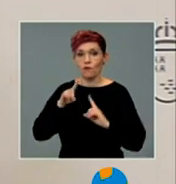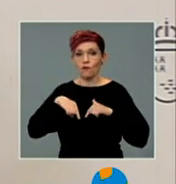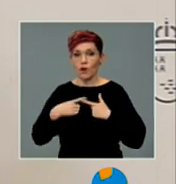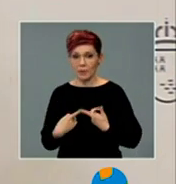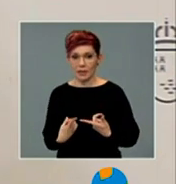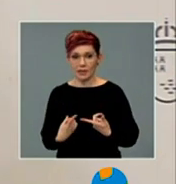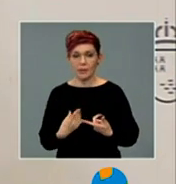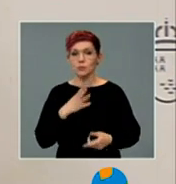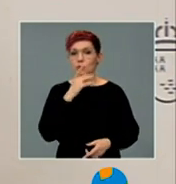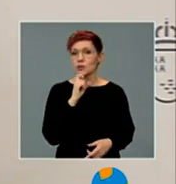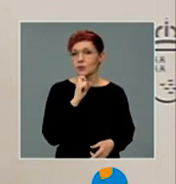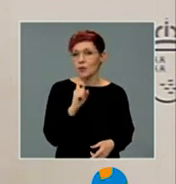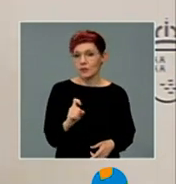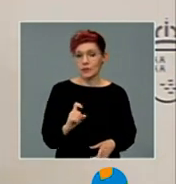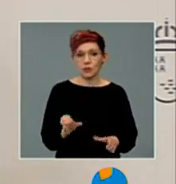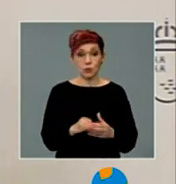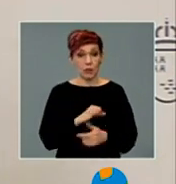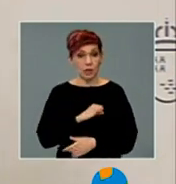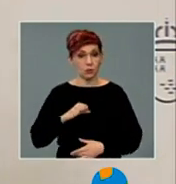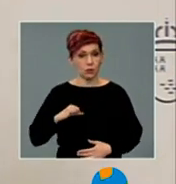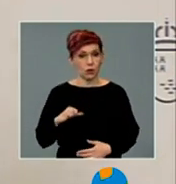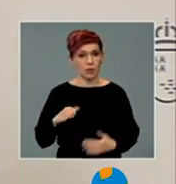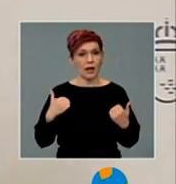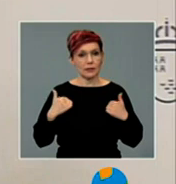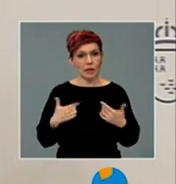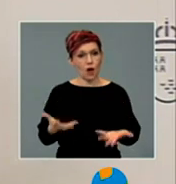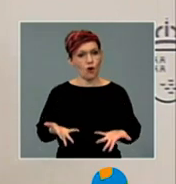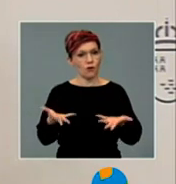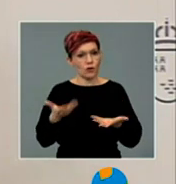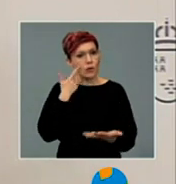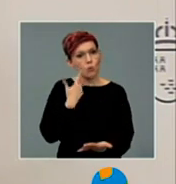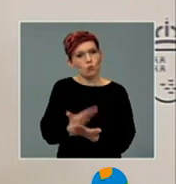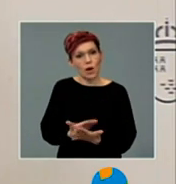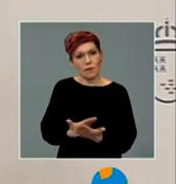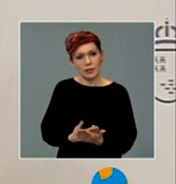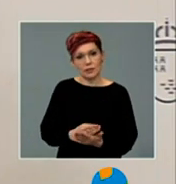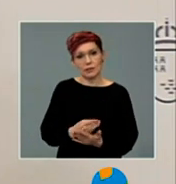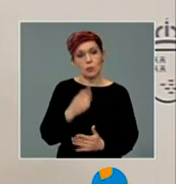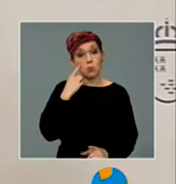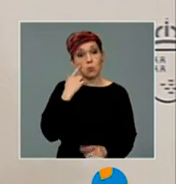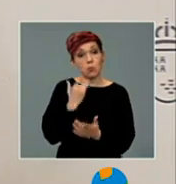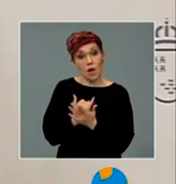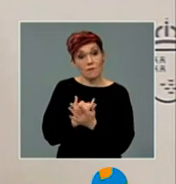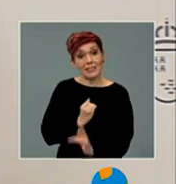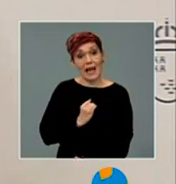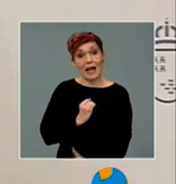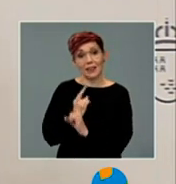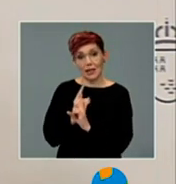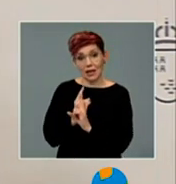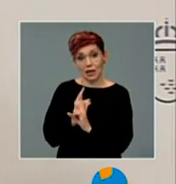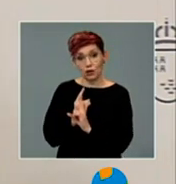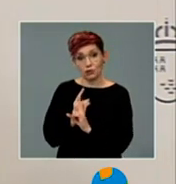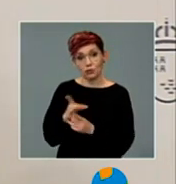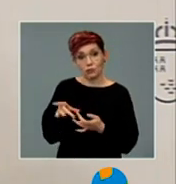comunidad ofrece la realización de tests de antígenos a todas las personas que residen fuera de la